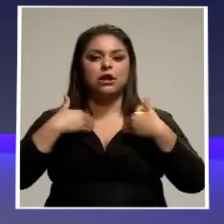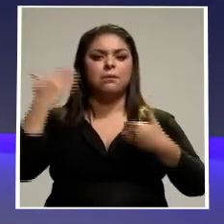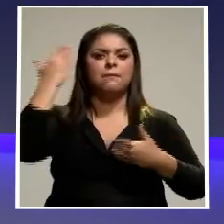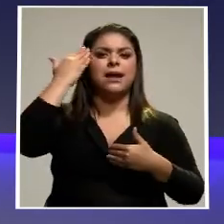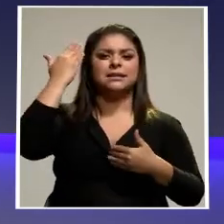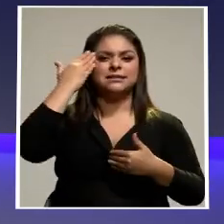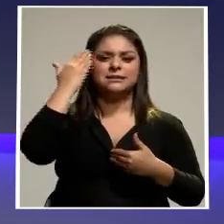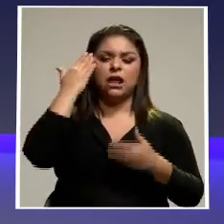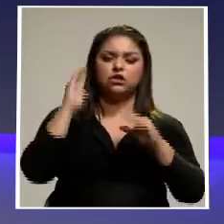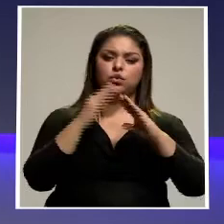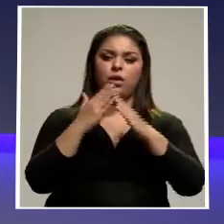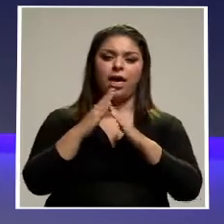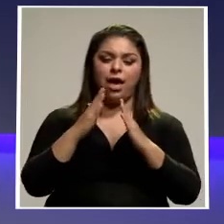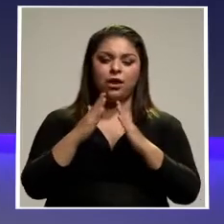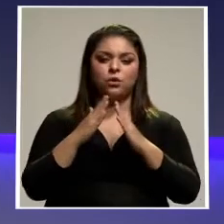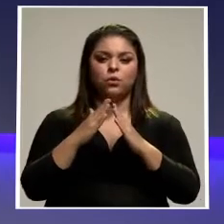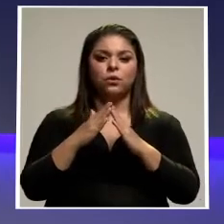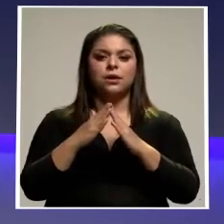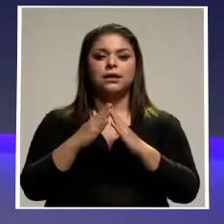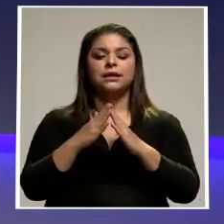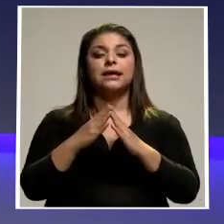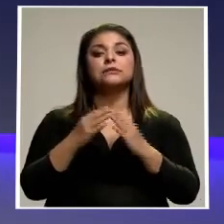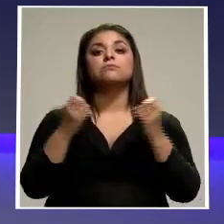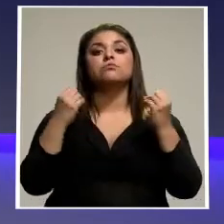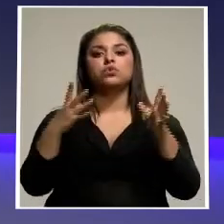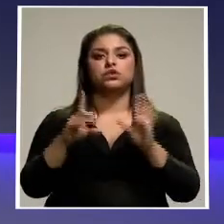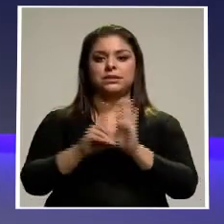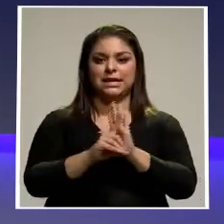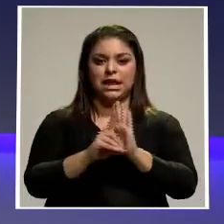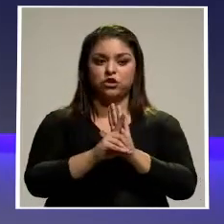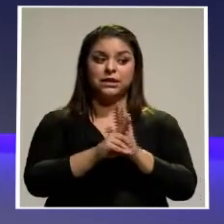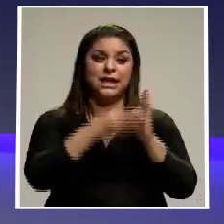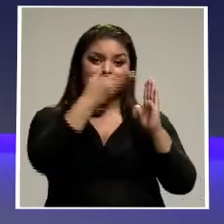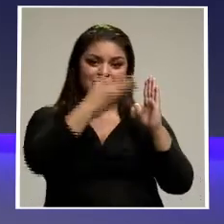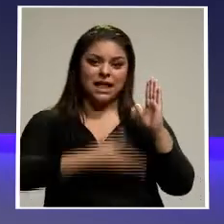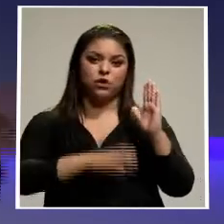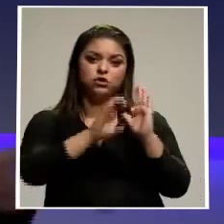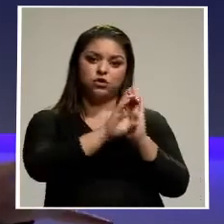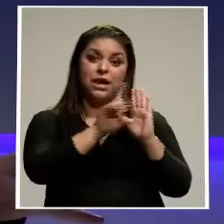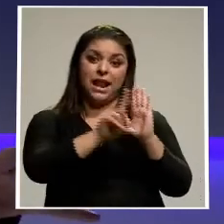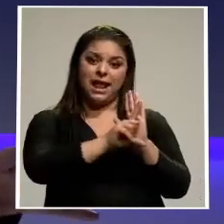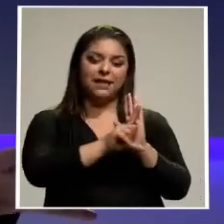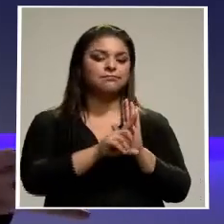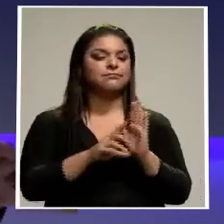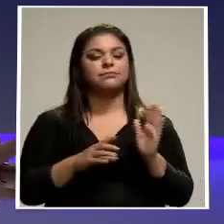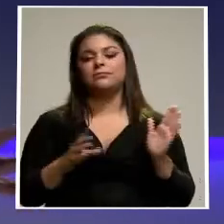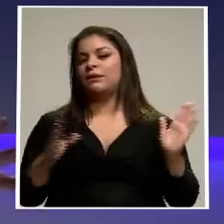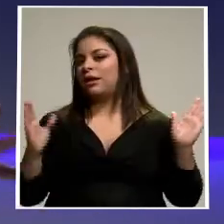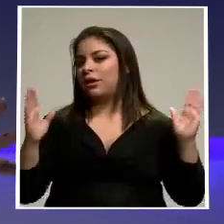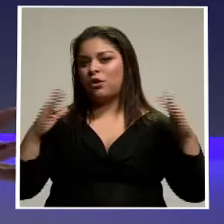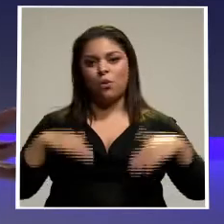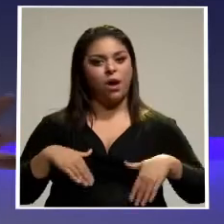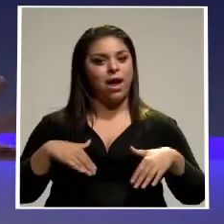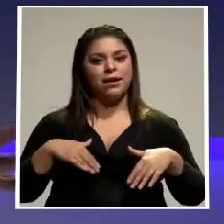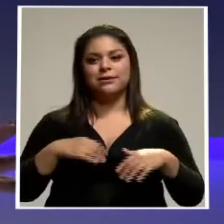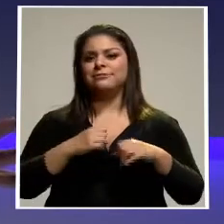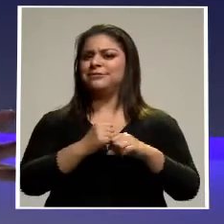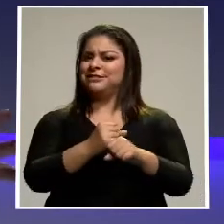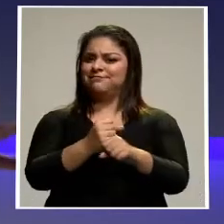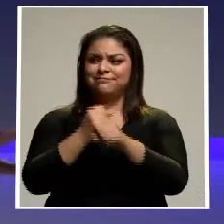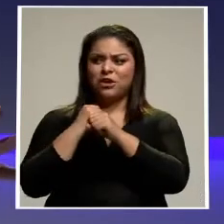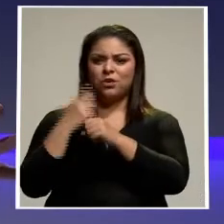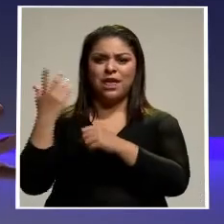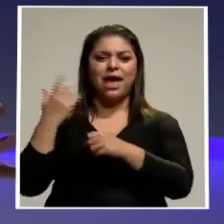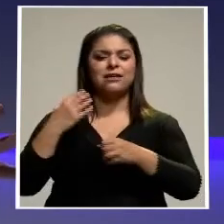del derecho, que son un montón de derechos que están en la Constitución y la ley que no están siendo garantizados por la política